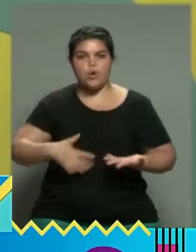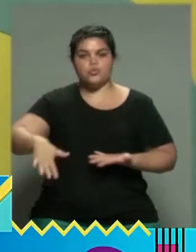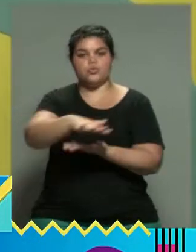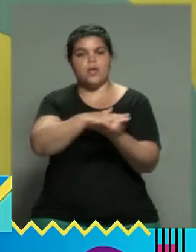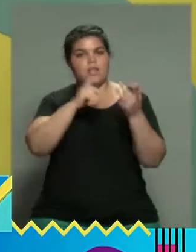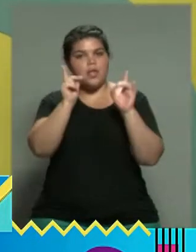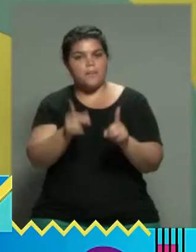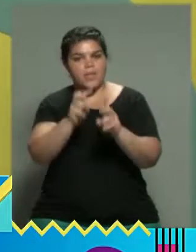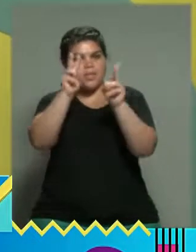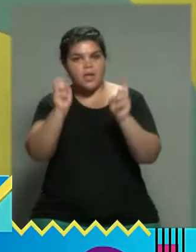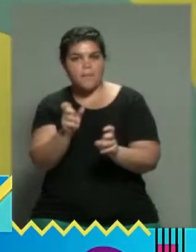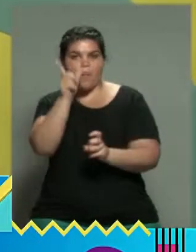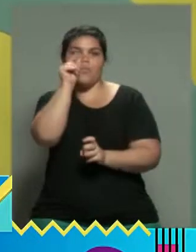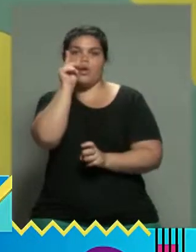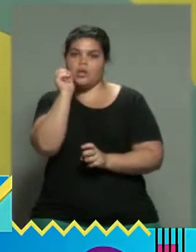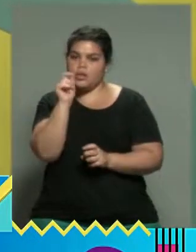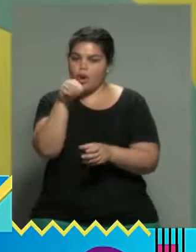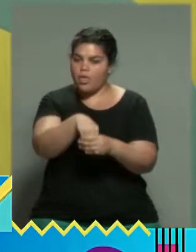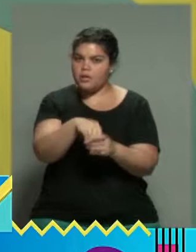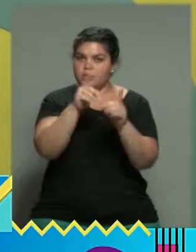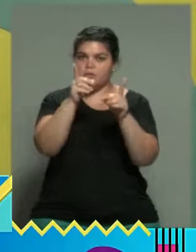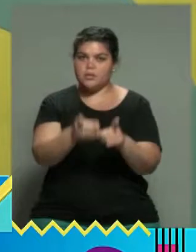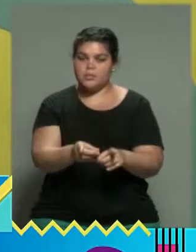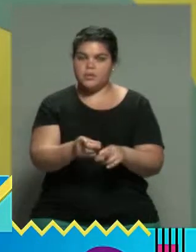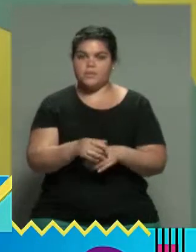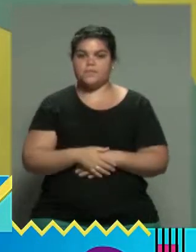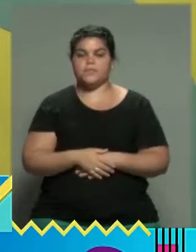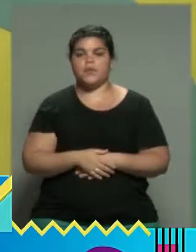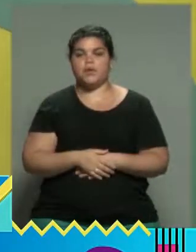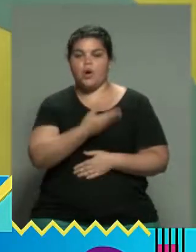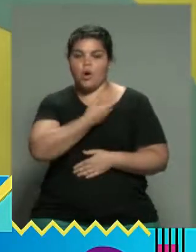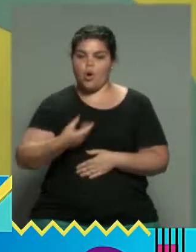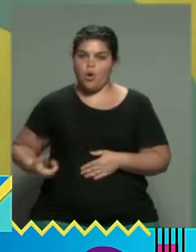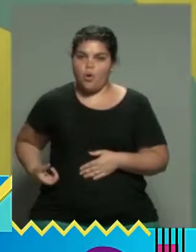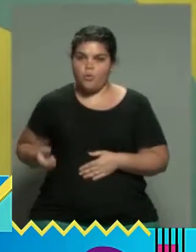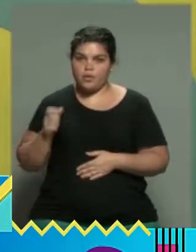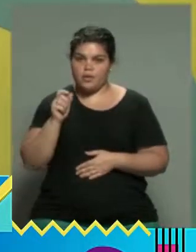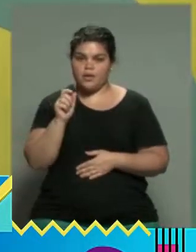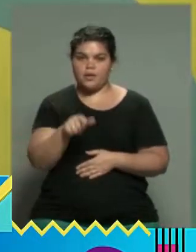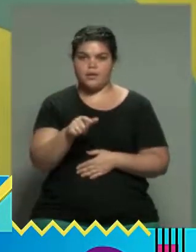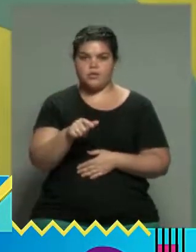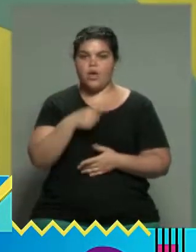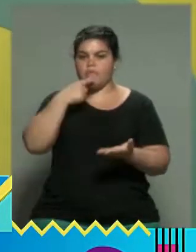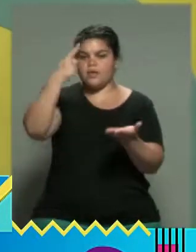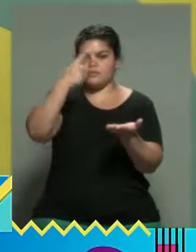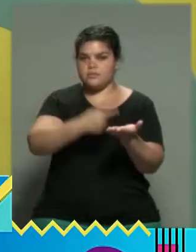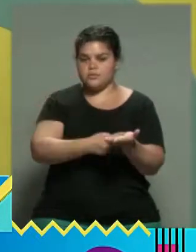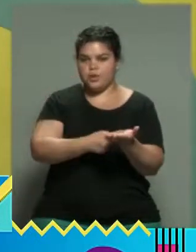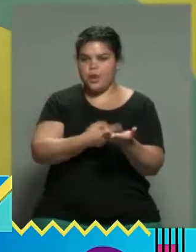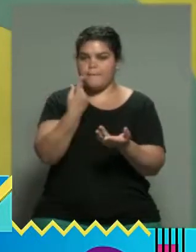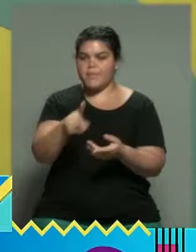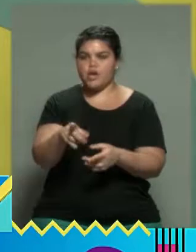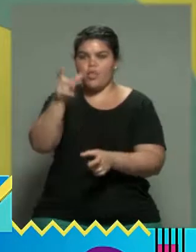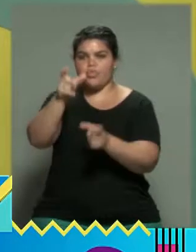política. Es decir, cuando hay un gobierno que toma medidas que van en contra, digamos, de los derechos